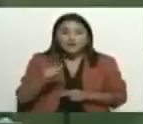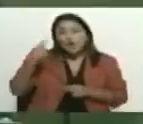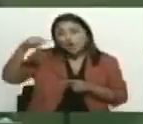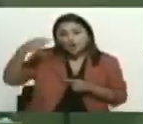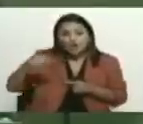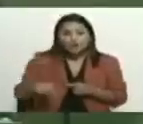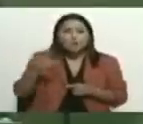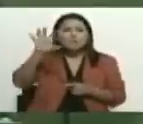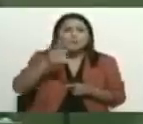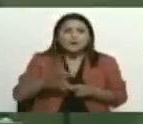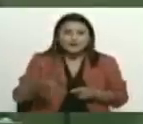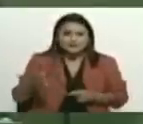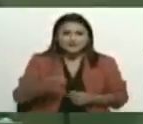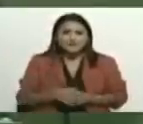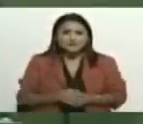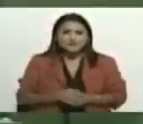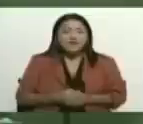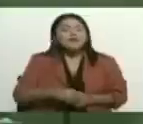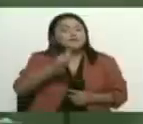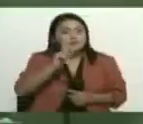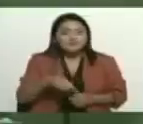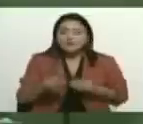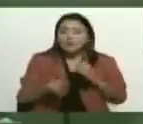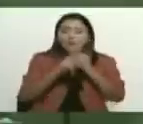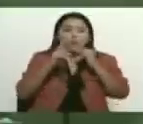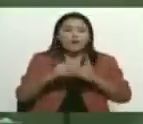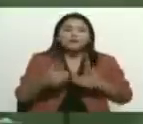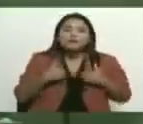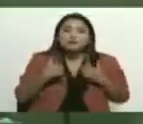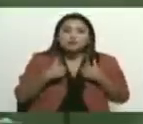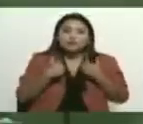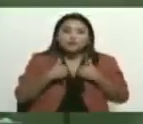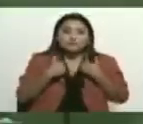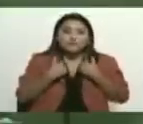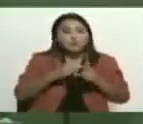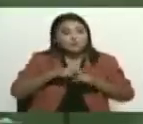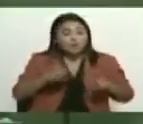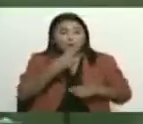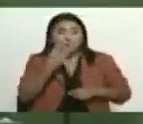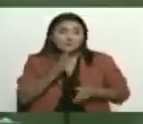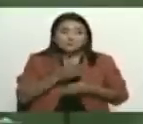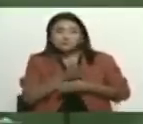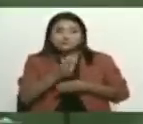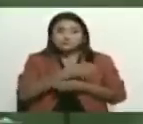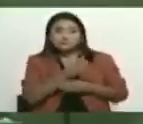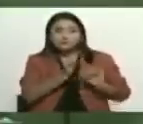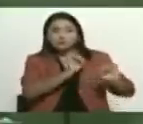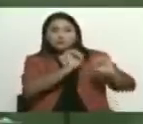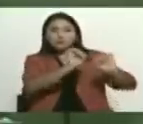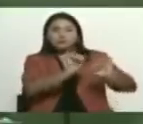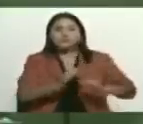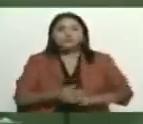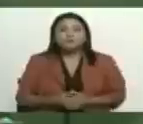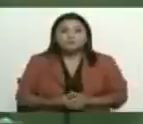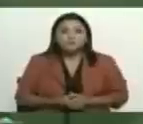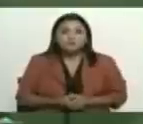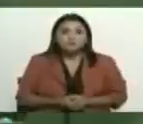otras naciones hermanas que son con determinación y compromiso han sabido sortear estas políticas imperiales.